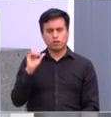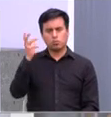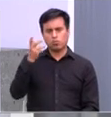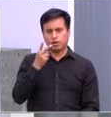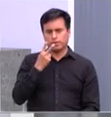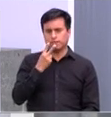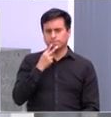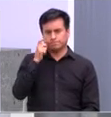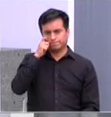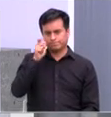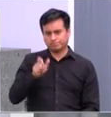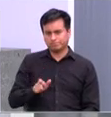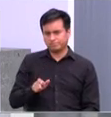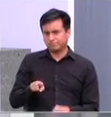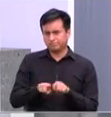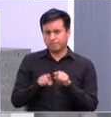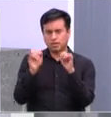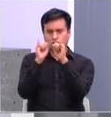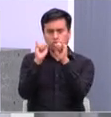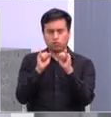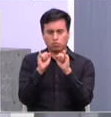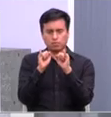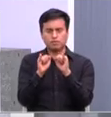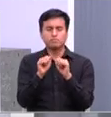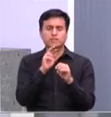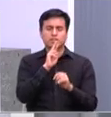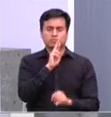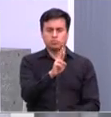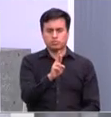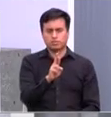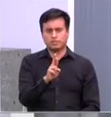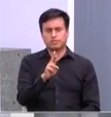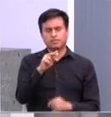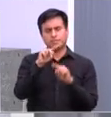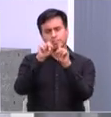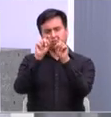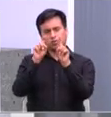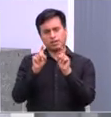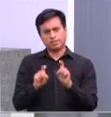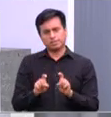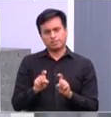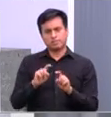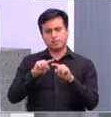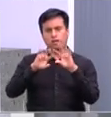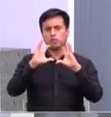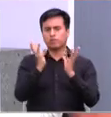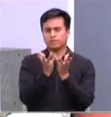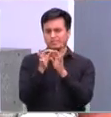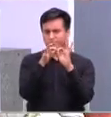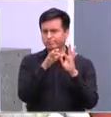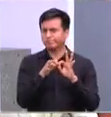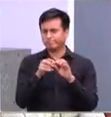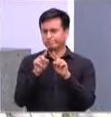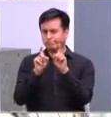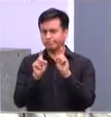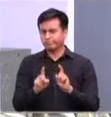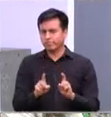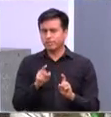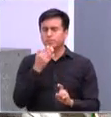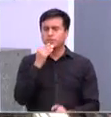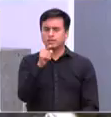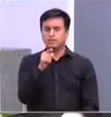humana es la forma que responde a los interrogantes de la globalización y es